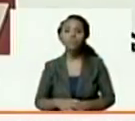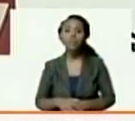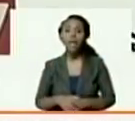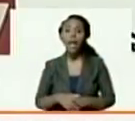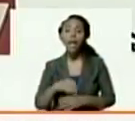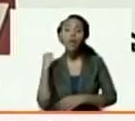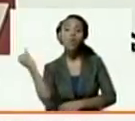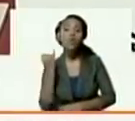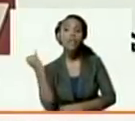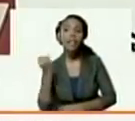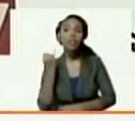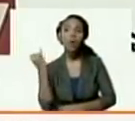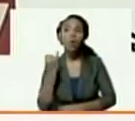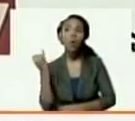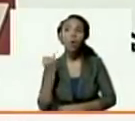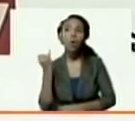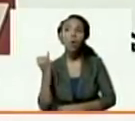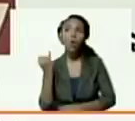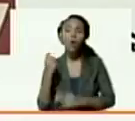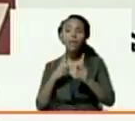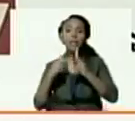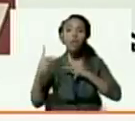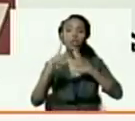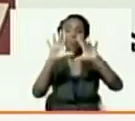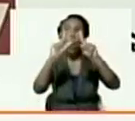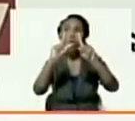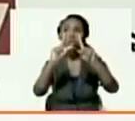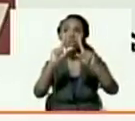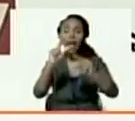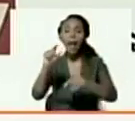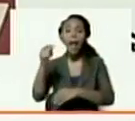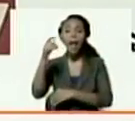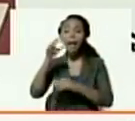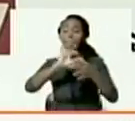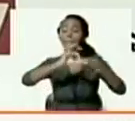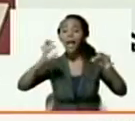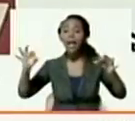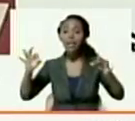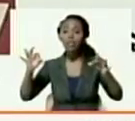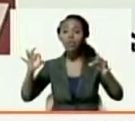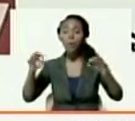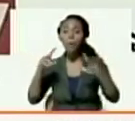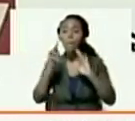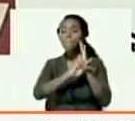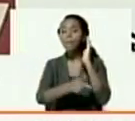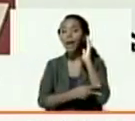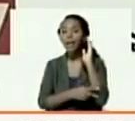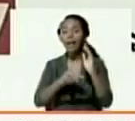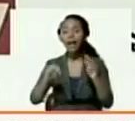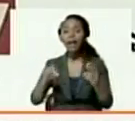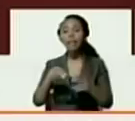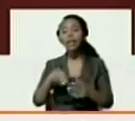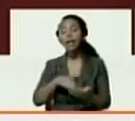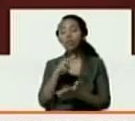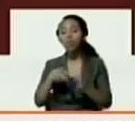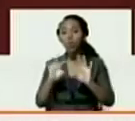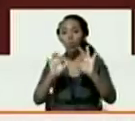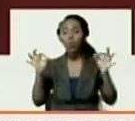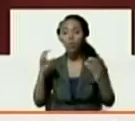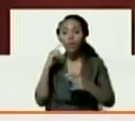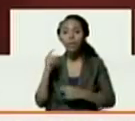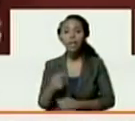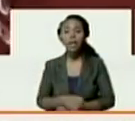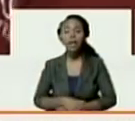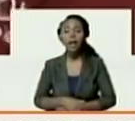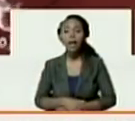Junquito, en el kilómetro 11, en el Paraíso, Parque Naciones Unidas, el Recreo, Casa del Pueblo Legislador, en la avenida Andrés